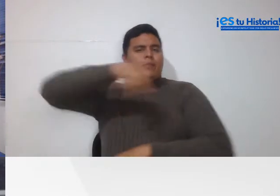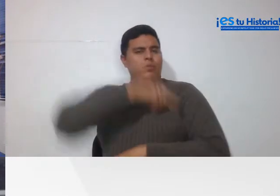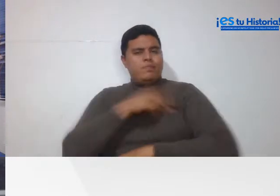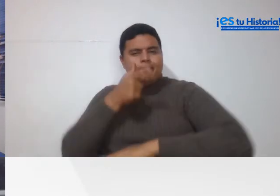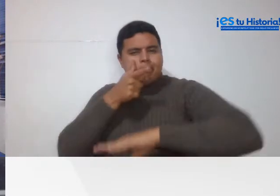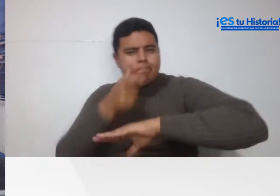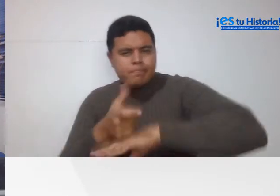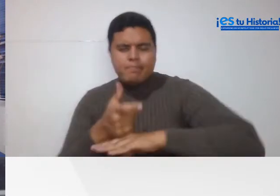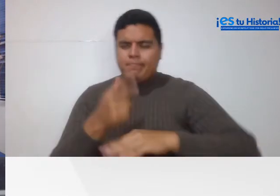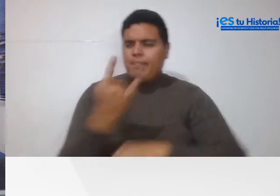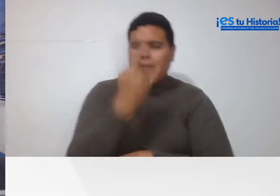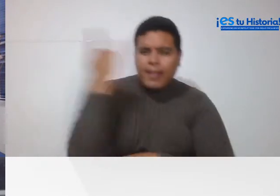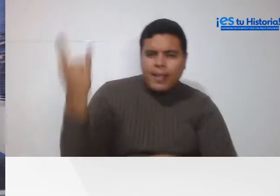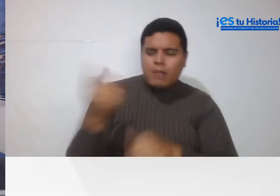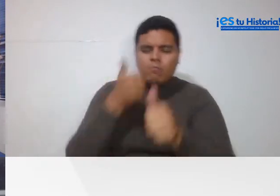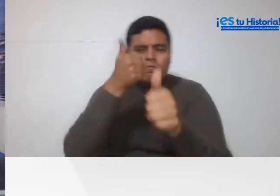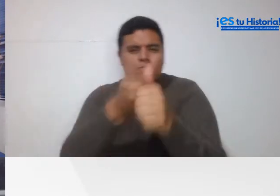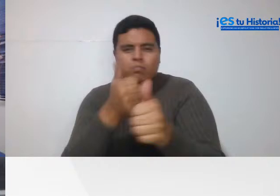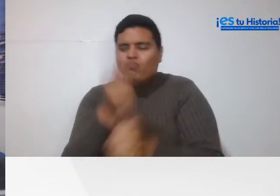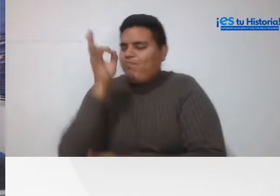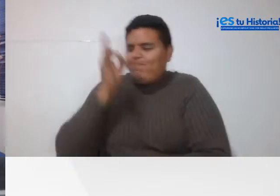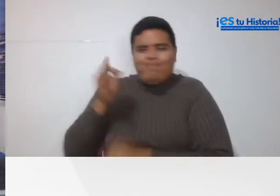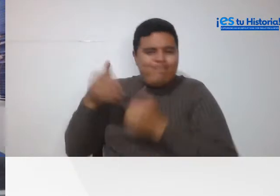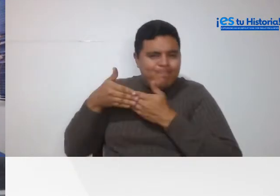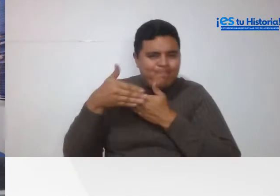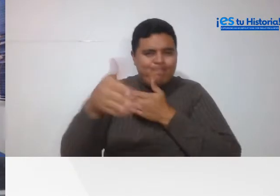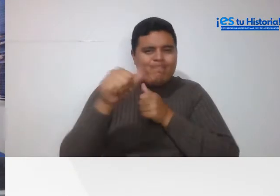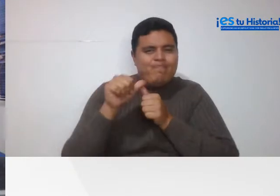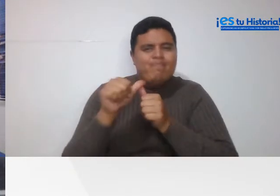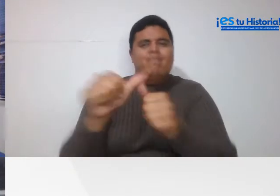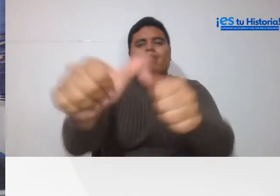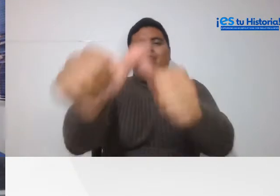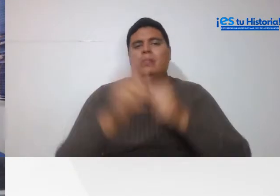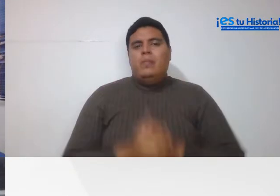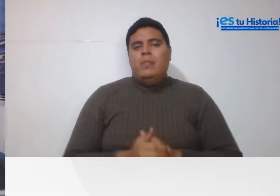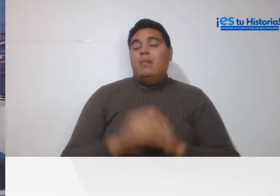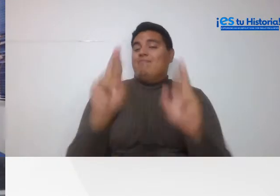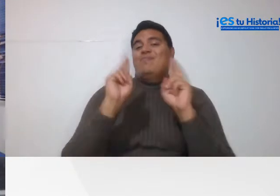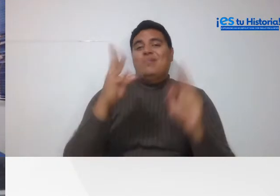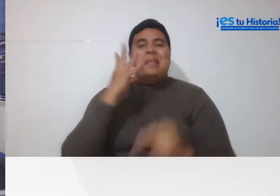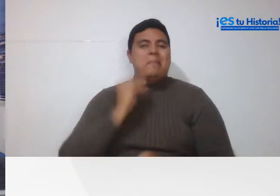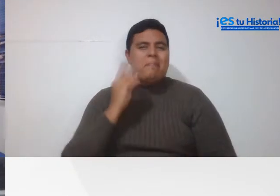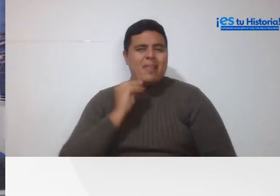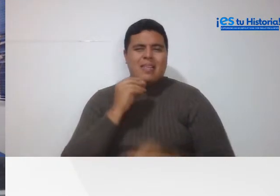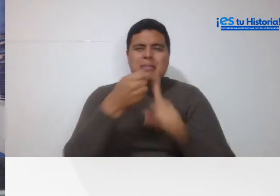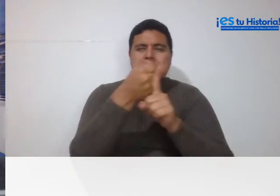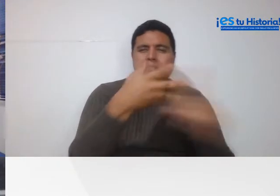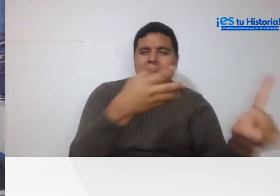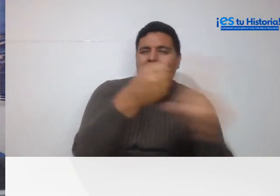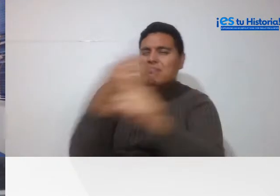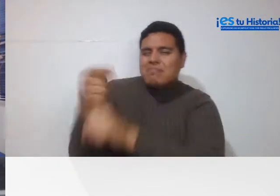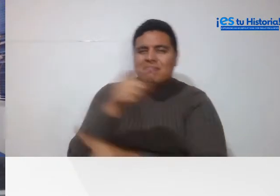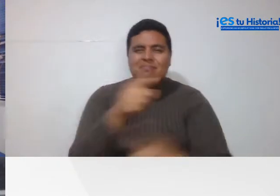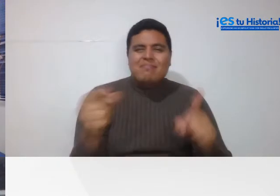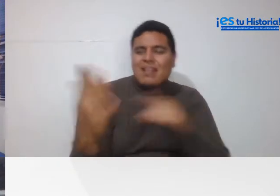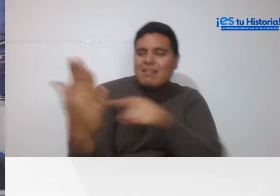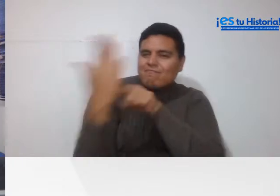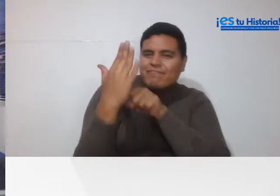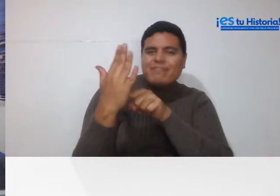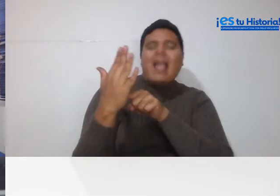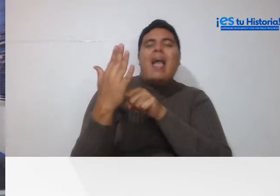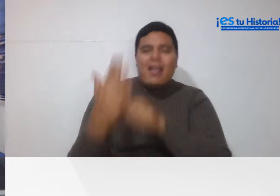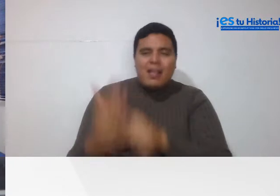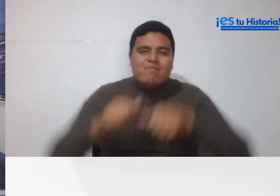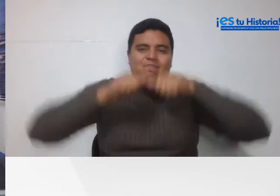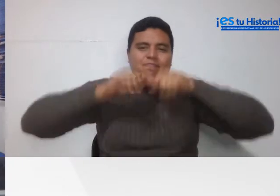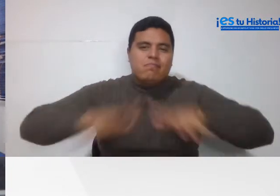lo que ocurra para siempre poder destacar esas grandiosas experiencias significativas. Muchísimas gracias y no sé si de